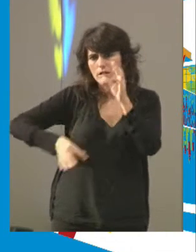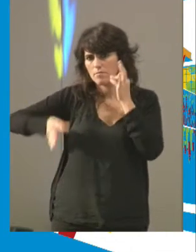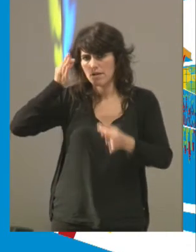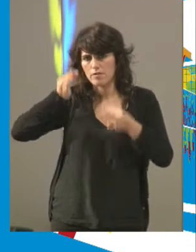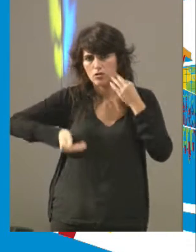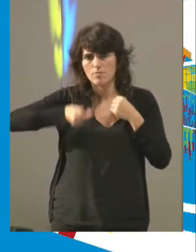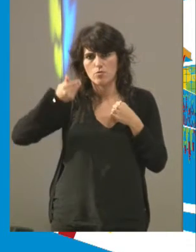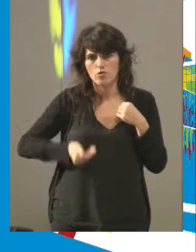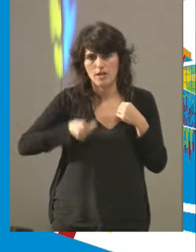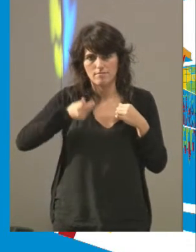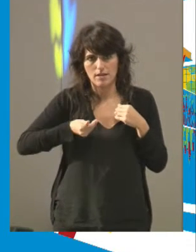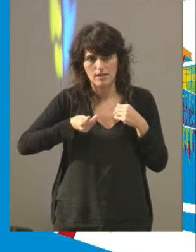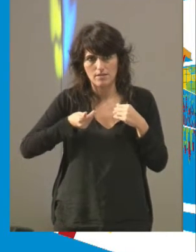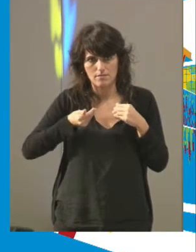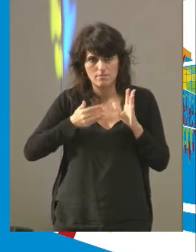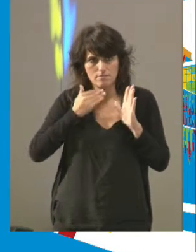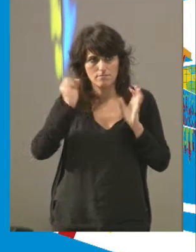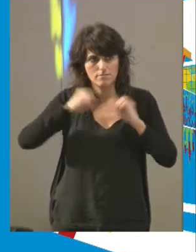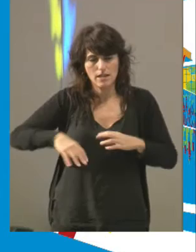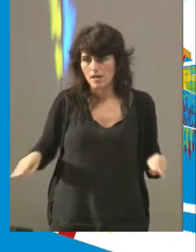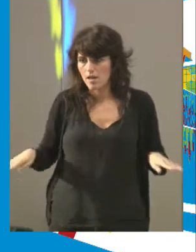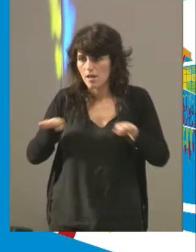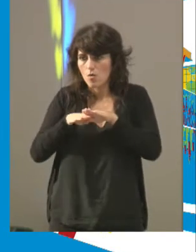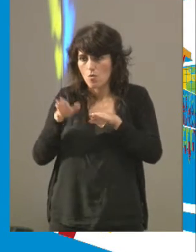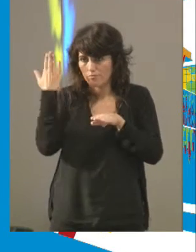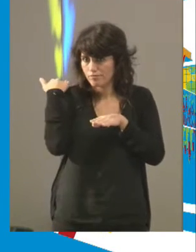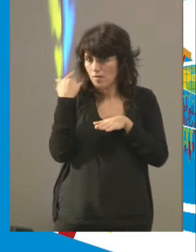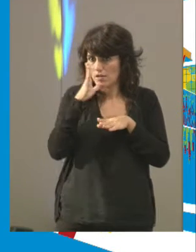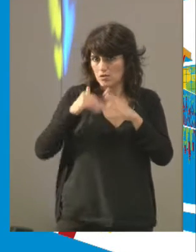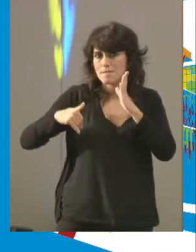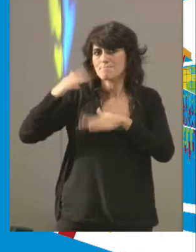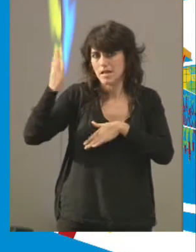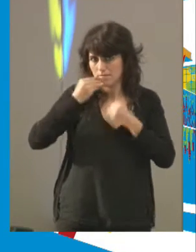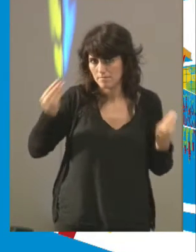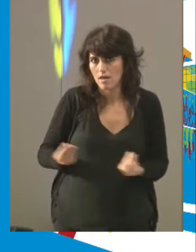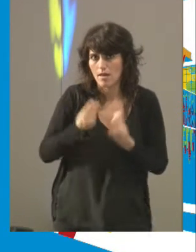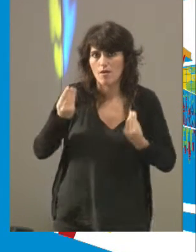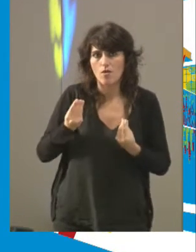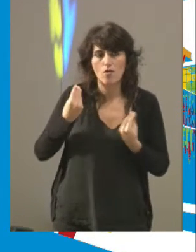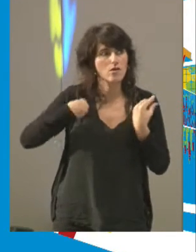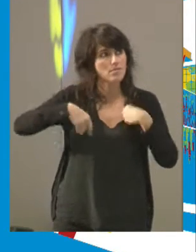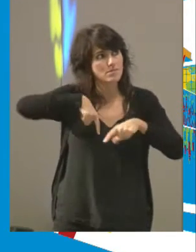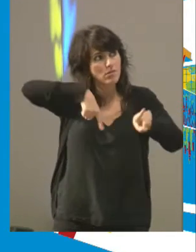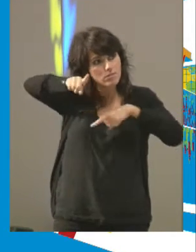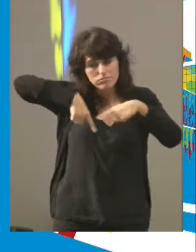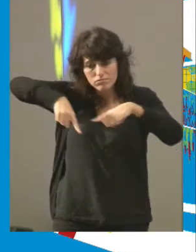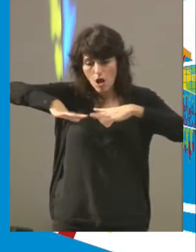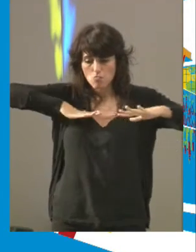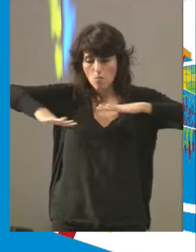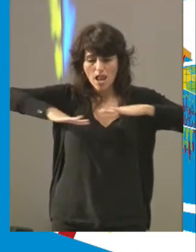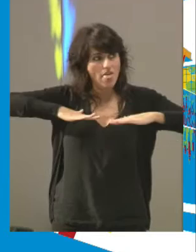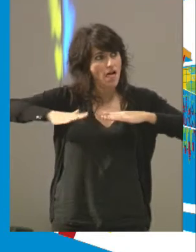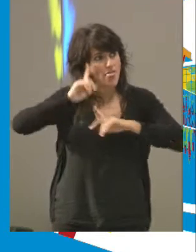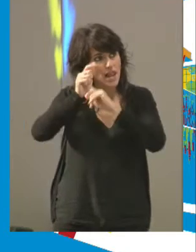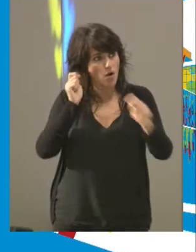importante, equiparable y superado al que teníamos habitualmente en el ámbito de encuestas, con los flujos generales de movilidad en el entorno de Zaragoza que